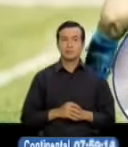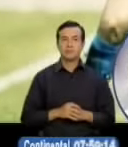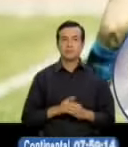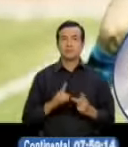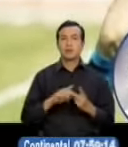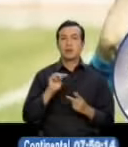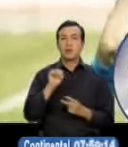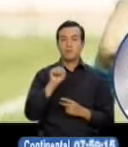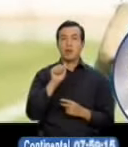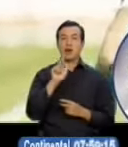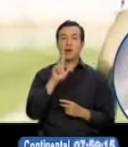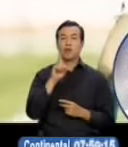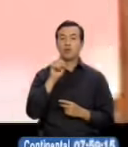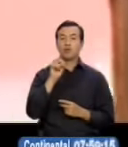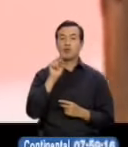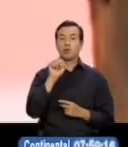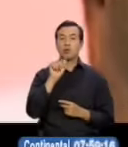Maradona,